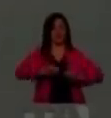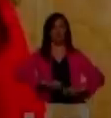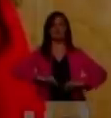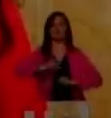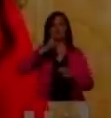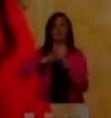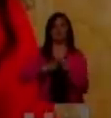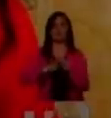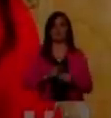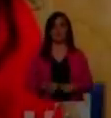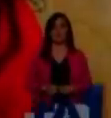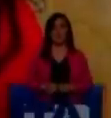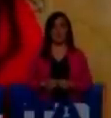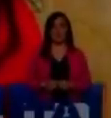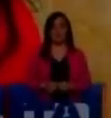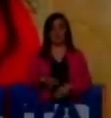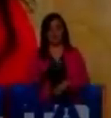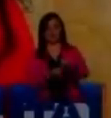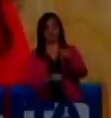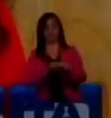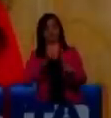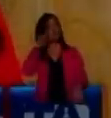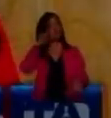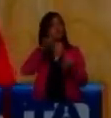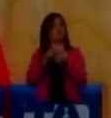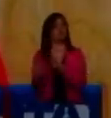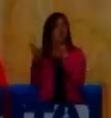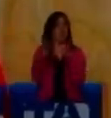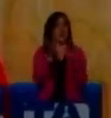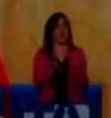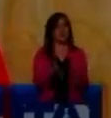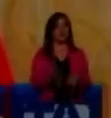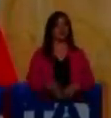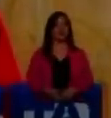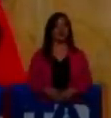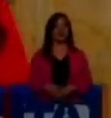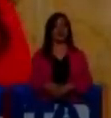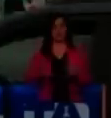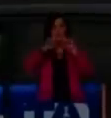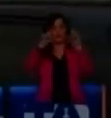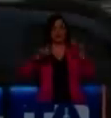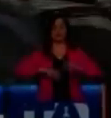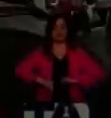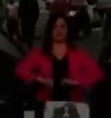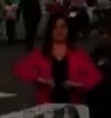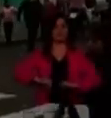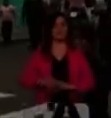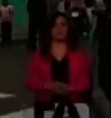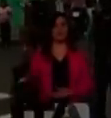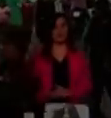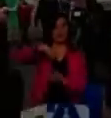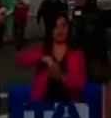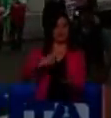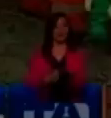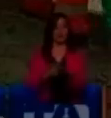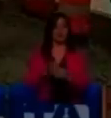Quito. Interfiere en los hallazgos de acuerdo a los planes presentados por la empresa Metro. Sin embargo, dentro del